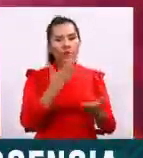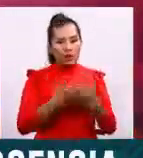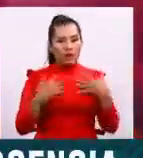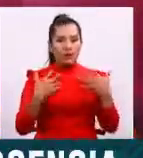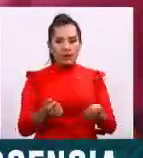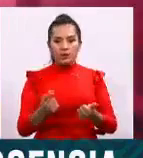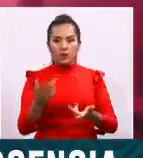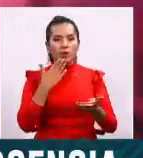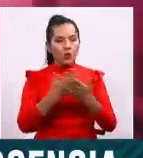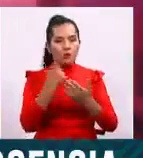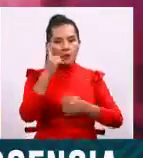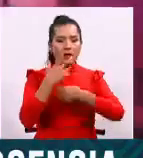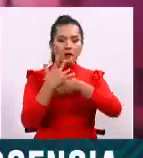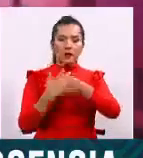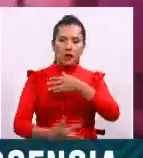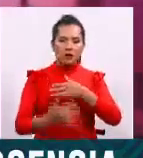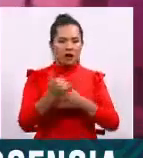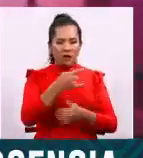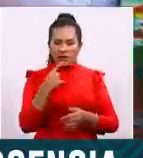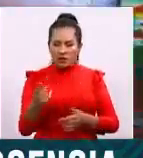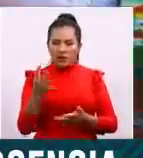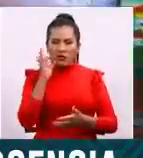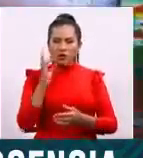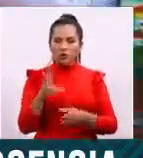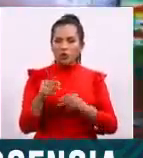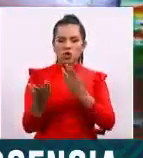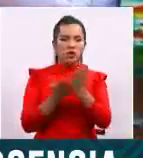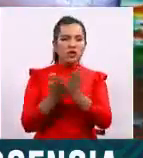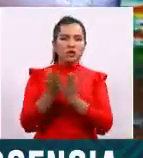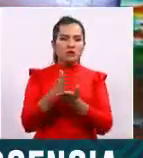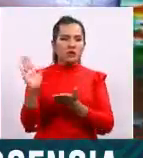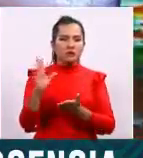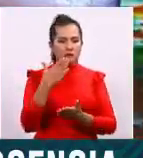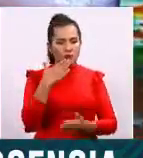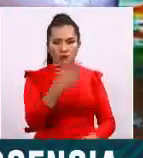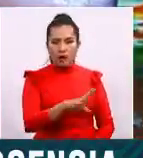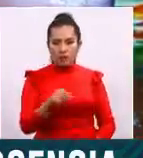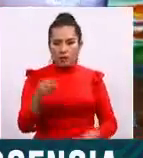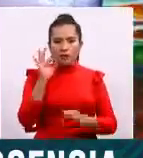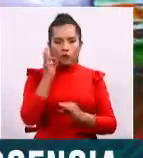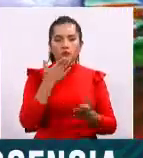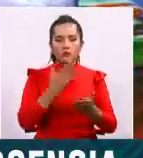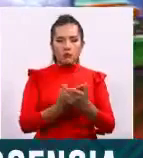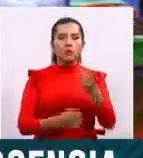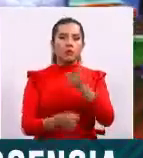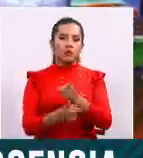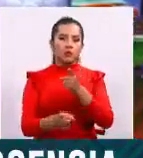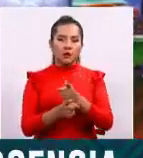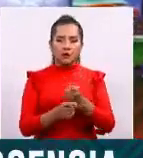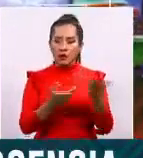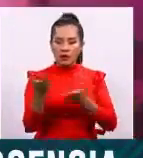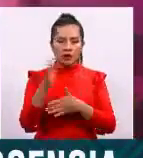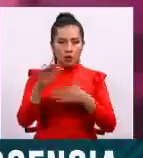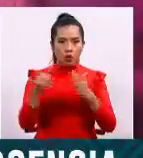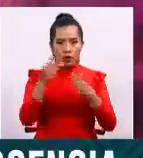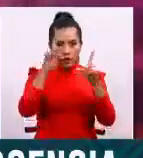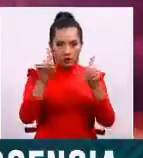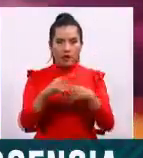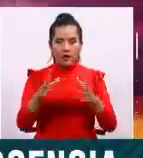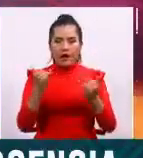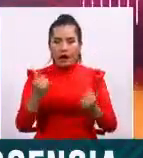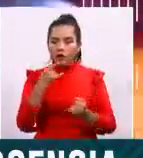bueno para la sangre. ¿Cómo pueden decir que este fruto no sirve? Este fruto es bueno, como le vuelvo a decir. Nuestros hermanos están en la cosecha de azaí,